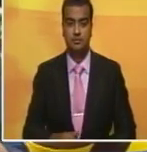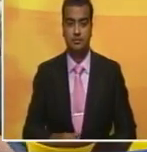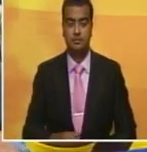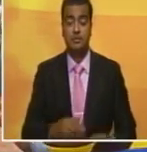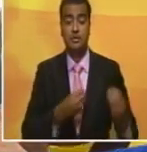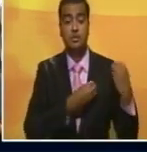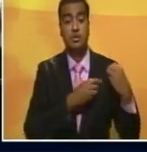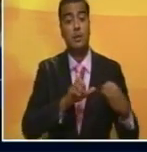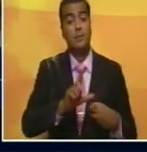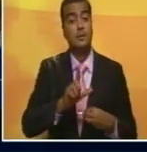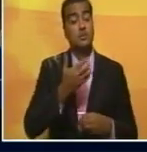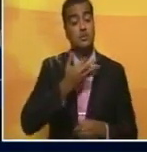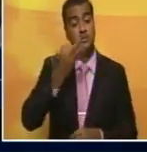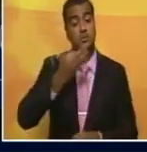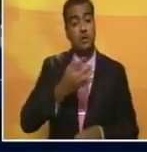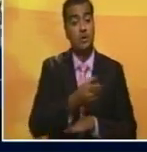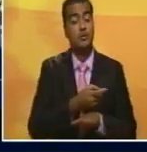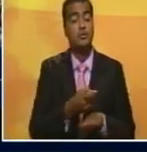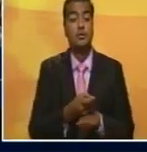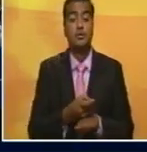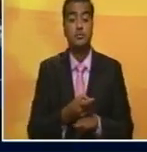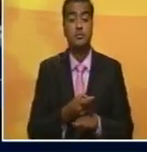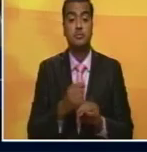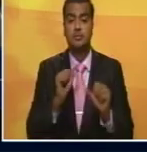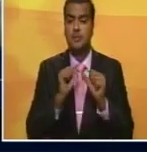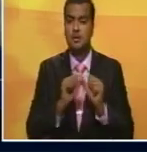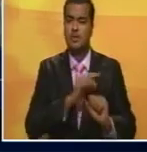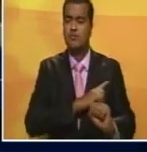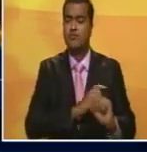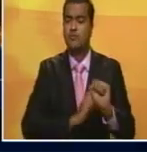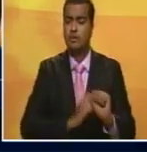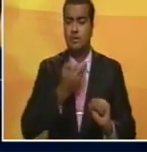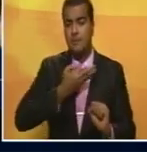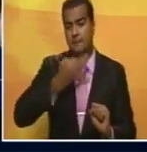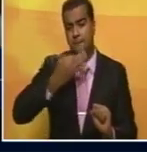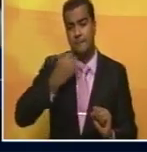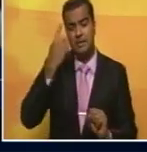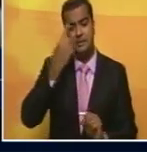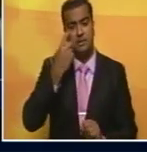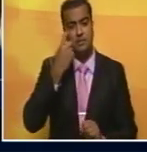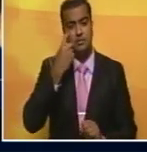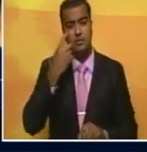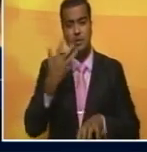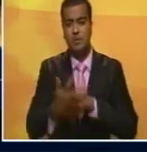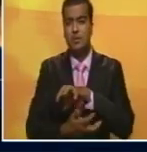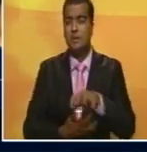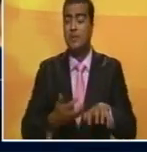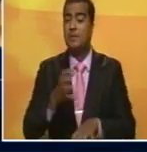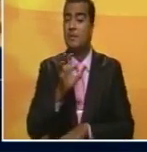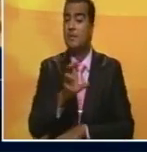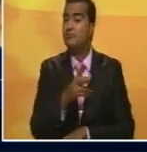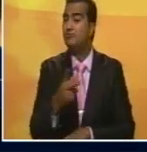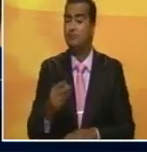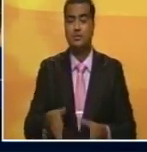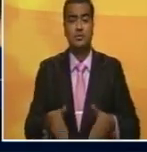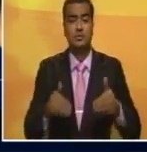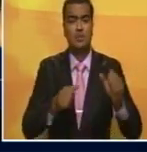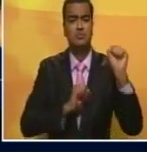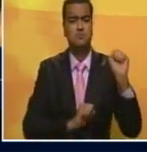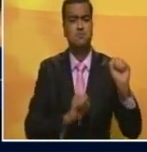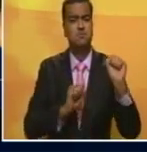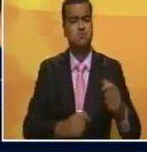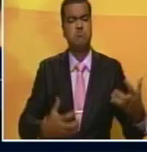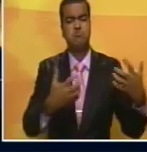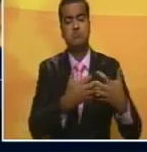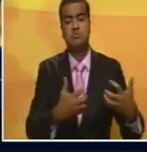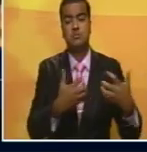del PSV aseguró que el Ejecutivo se ha mantenido firme en la creencia de que los problemas del país no se resuelven con protestas